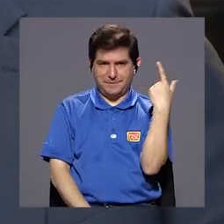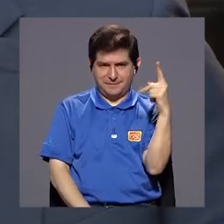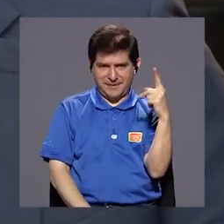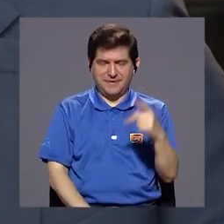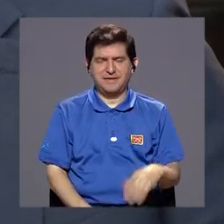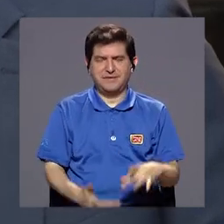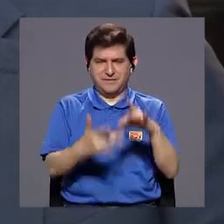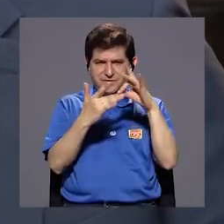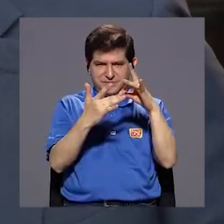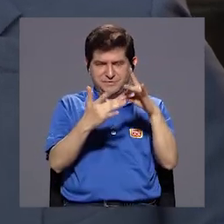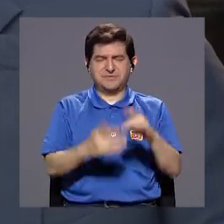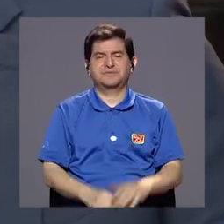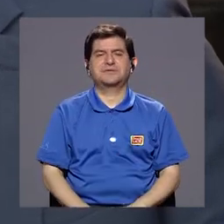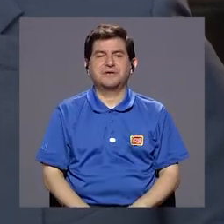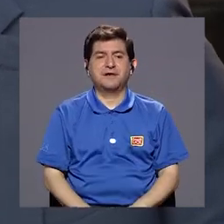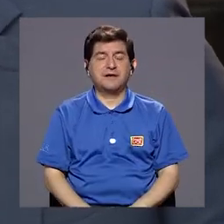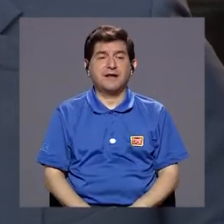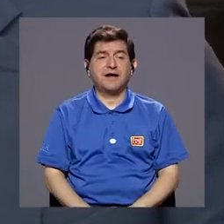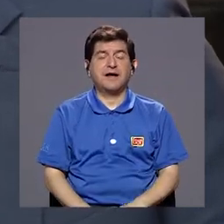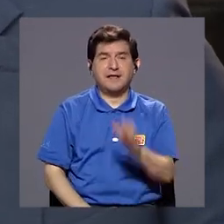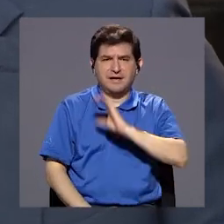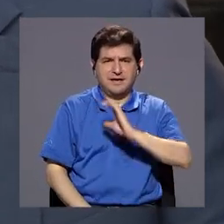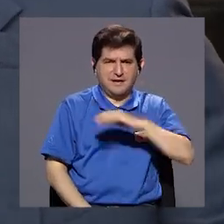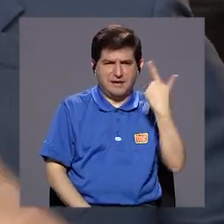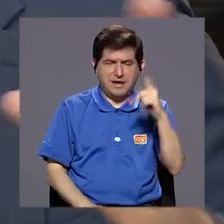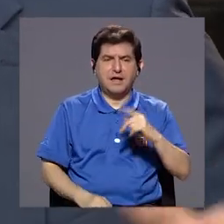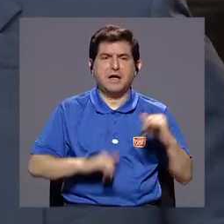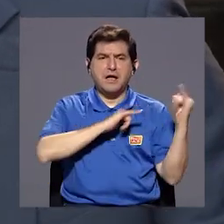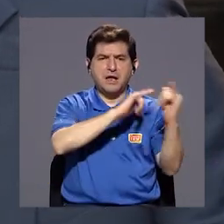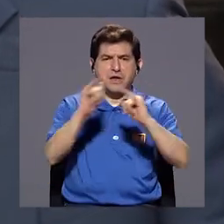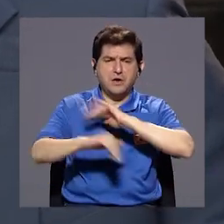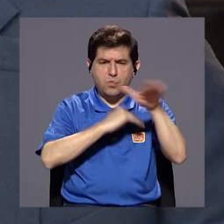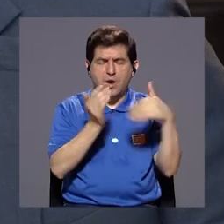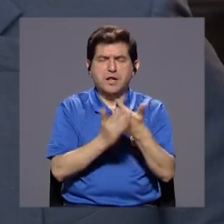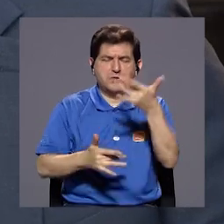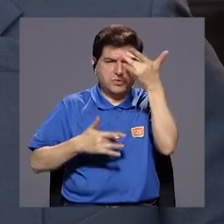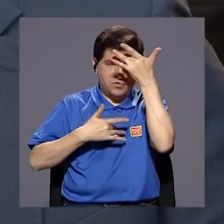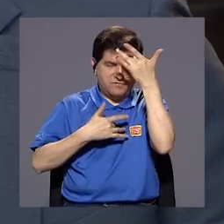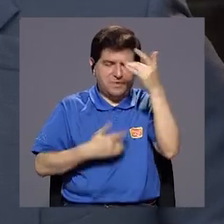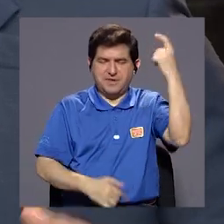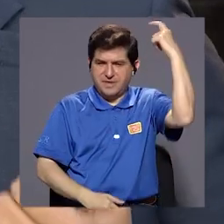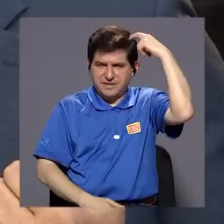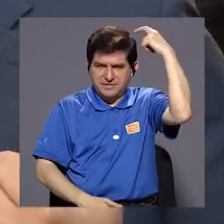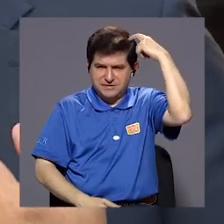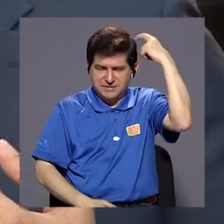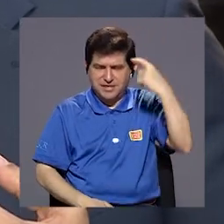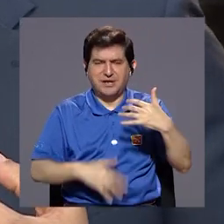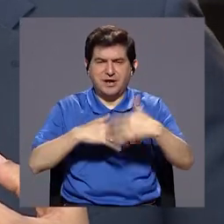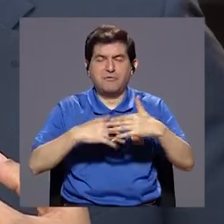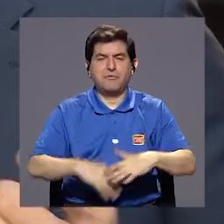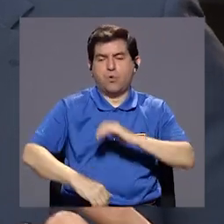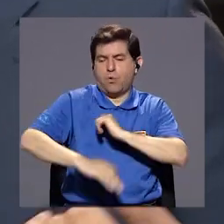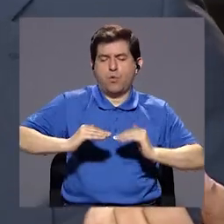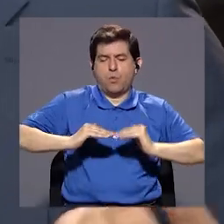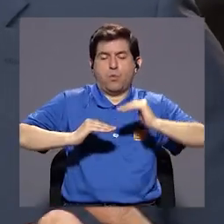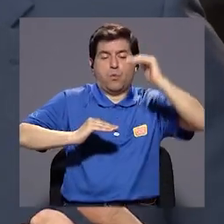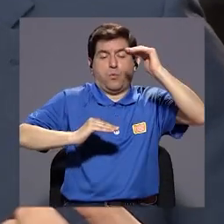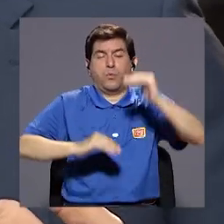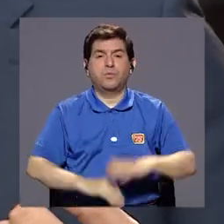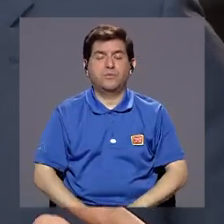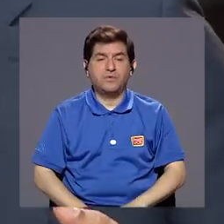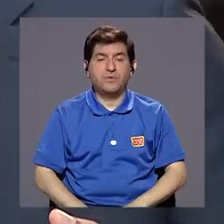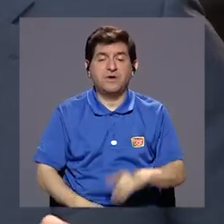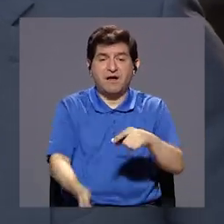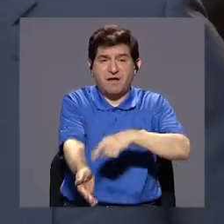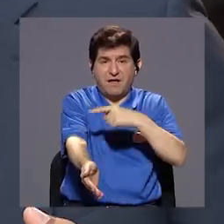riesgo, principalmente. Hay factores de riesgo que son comunes para todos los tipos de enfermedad cerebrovascular, por ejemplo, la presión alta, hipertensión